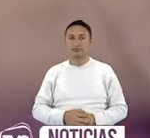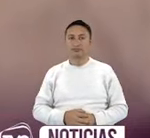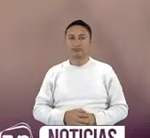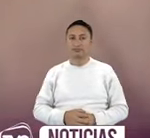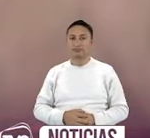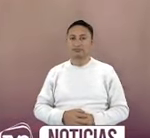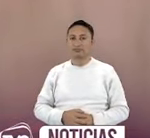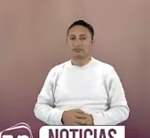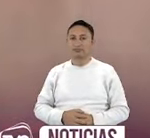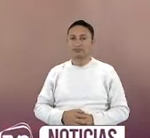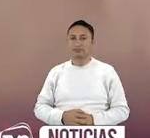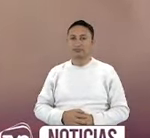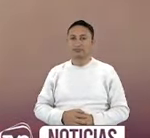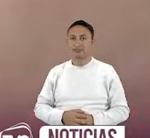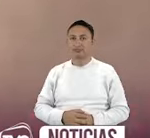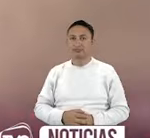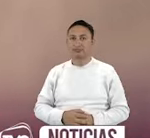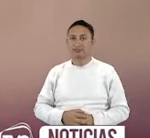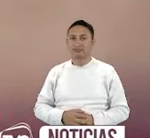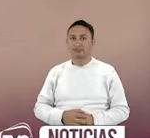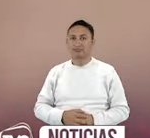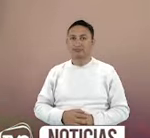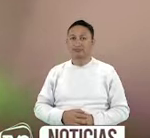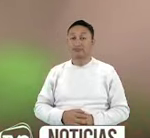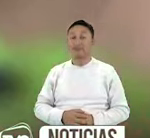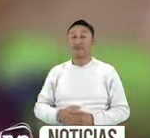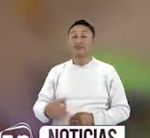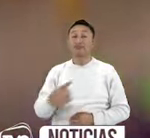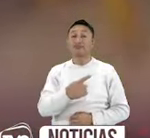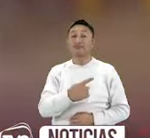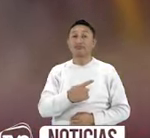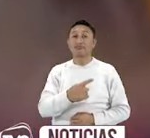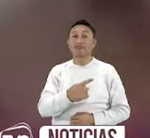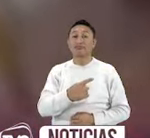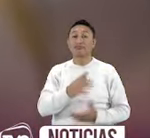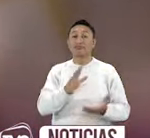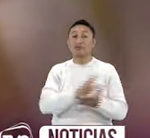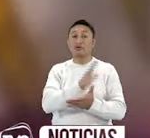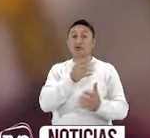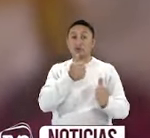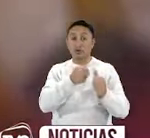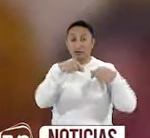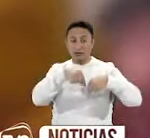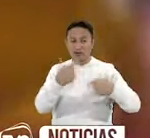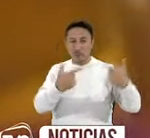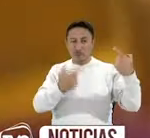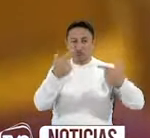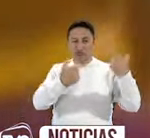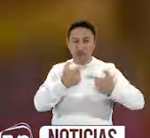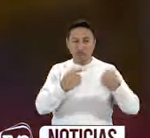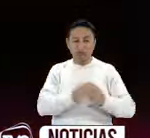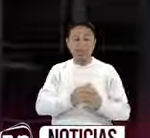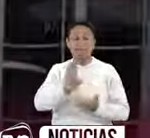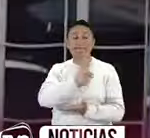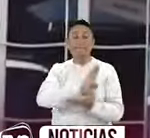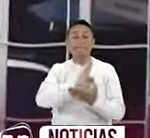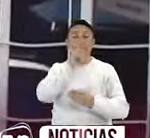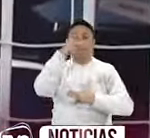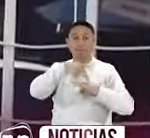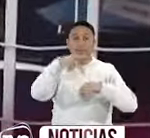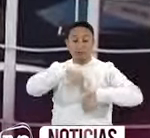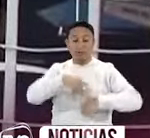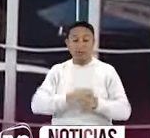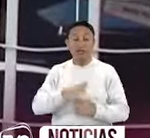El 12 de septiembre del 2023, una balacera registrada cerca de una escuela del bloque 10 de Bastión Popular obligó a los estudiantes